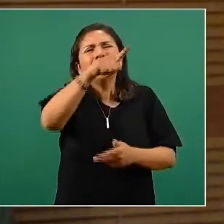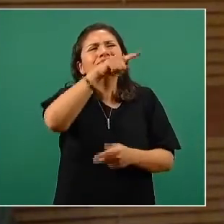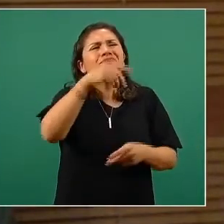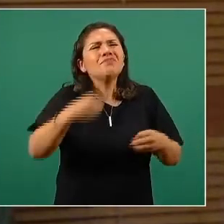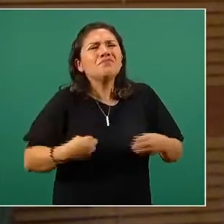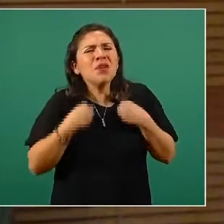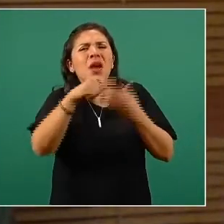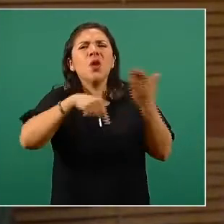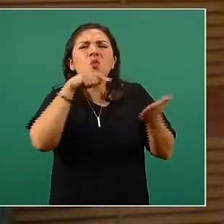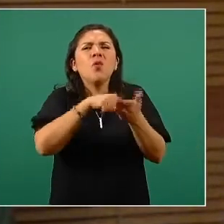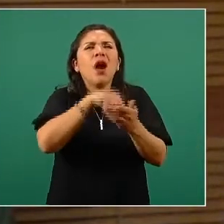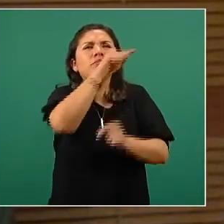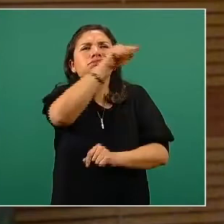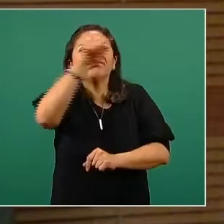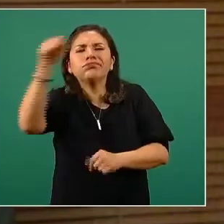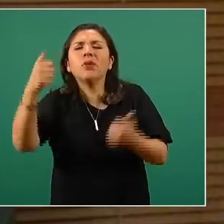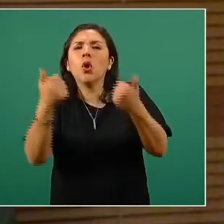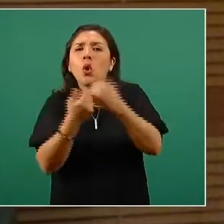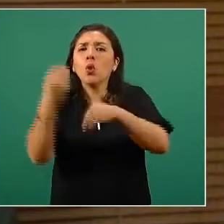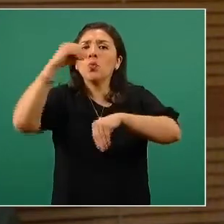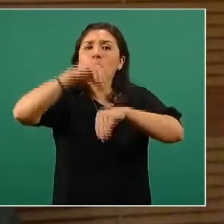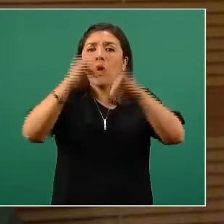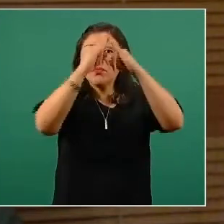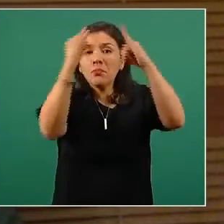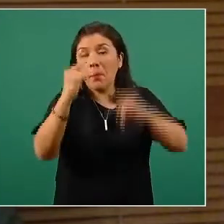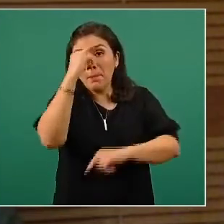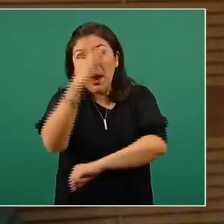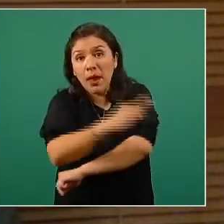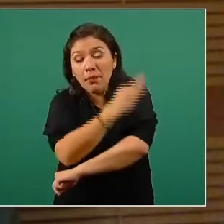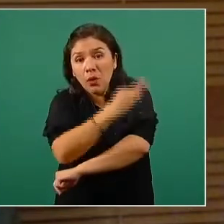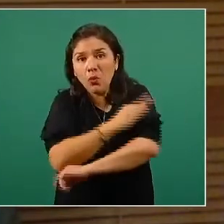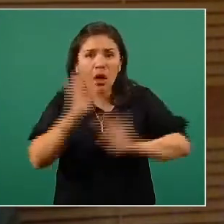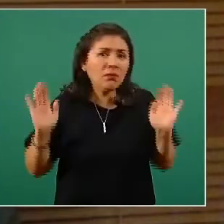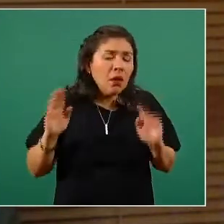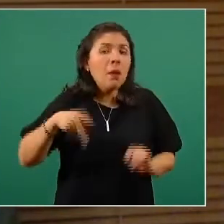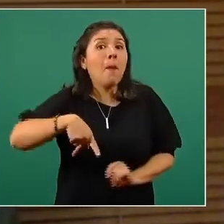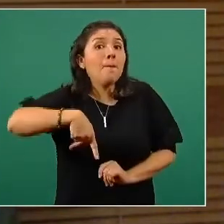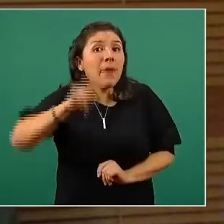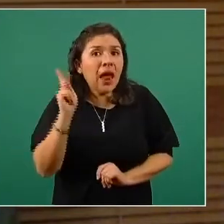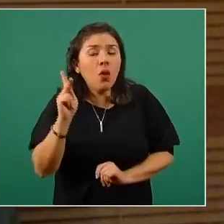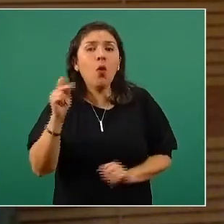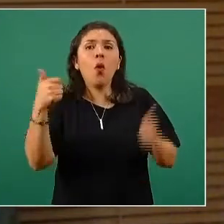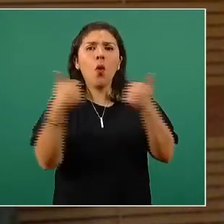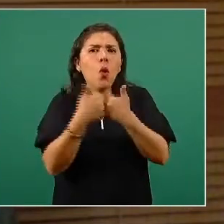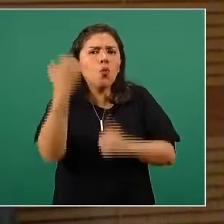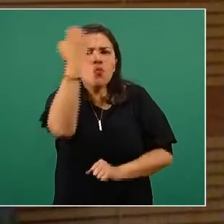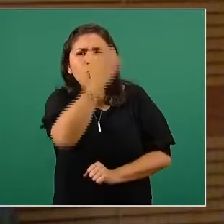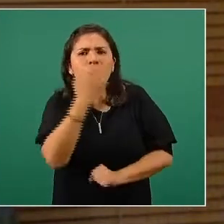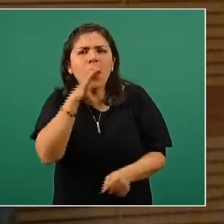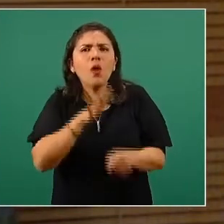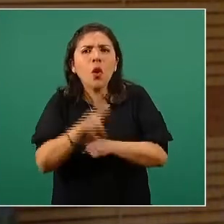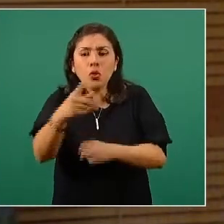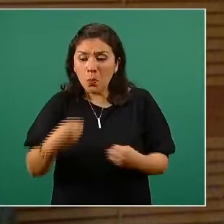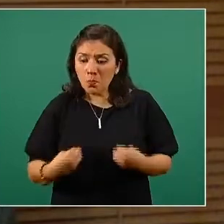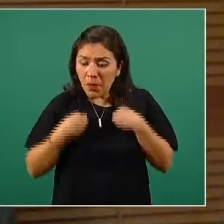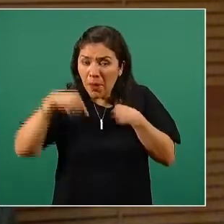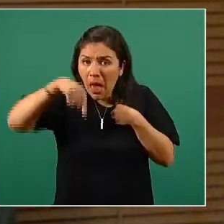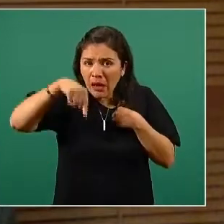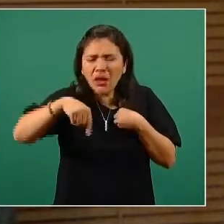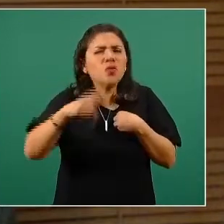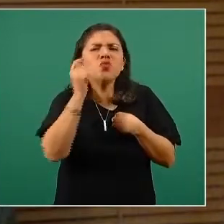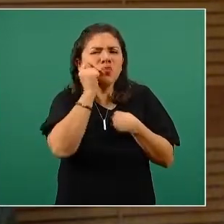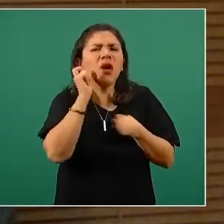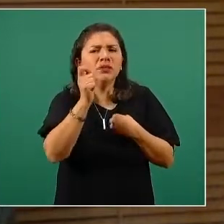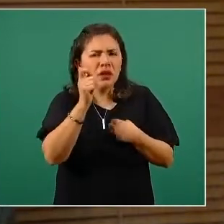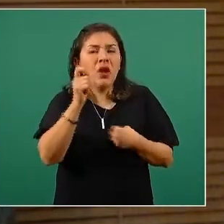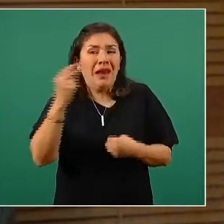están habilitados los puntos de vacunación. Sin embargo, cualquier prueba de residencia siempre es útil, aunque no